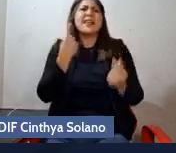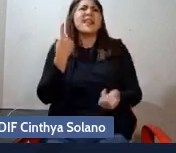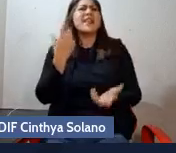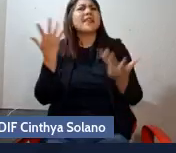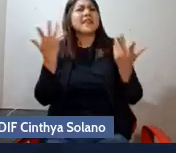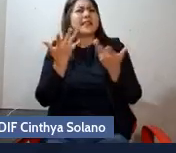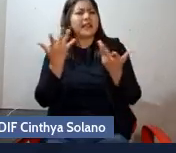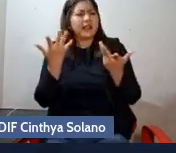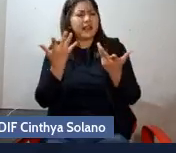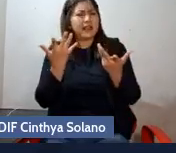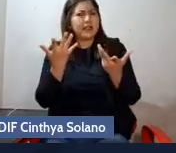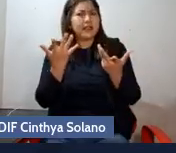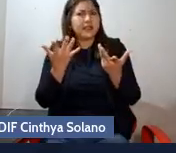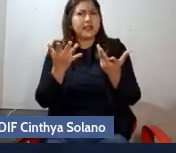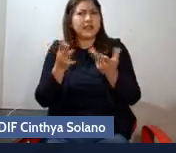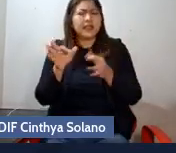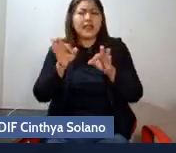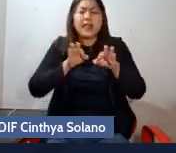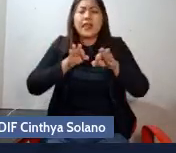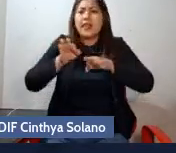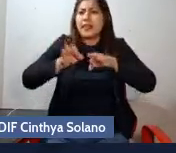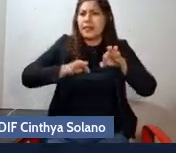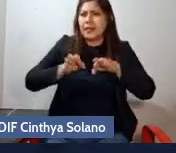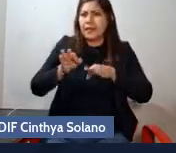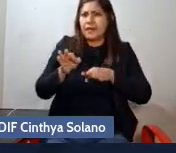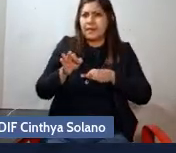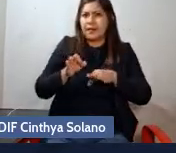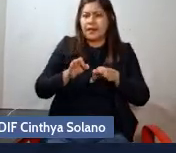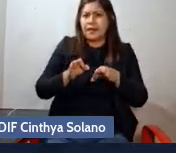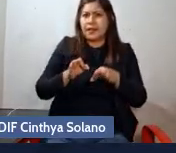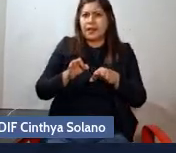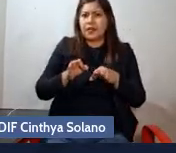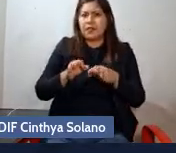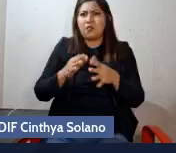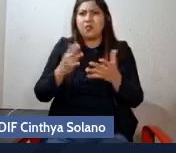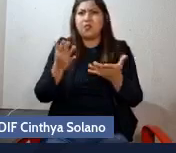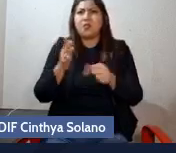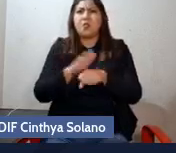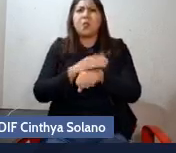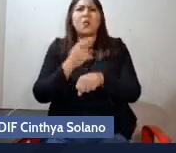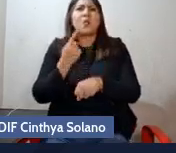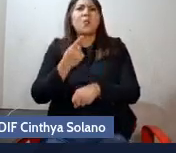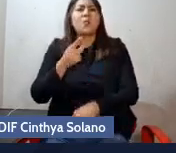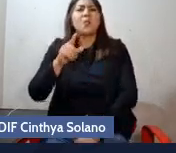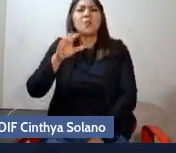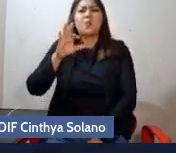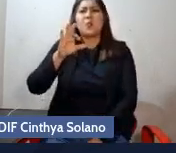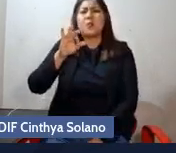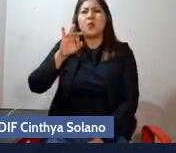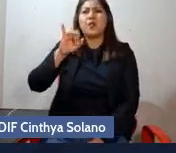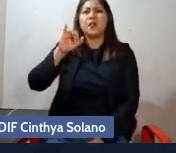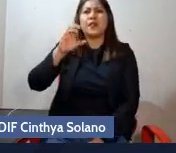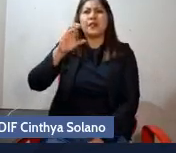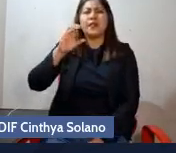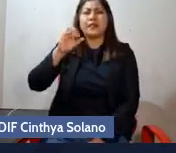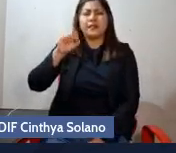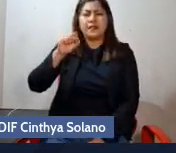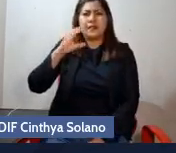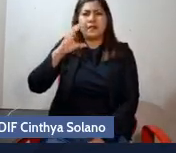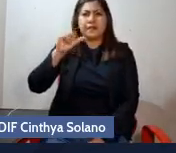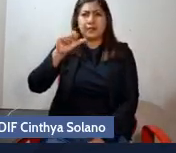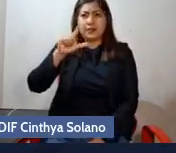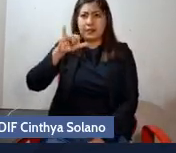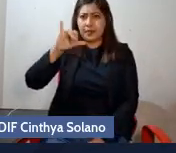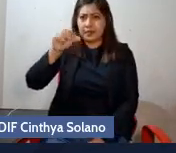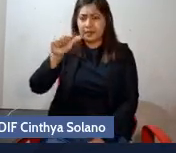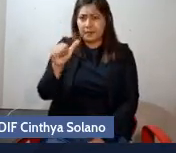es nuestra competencia, porque si nos están haciendo una denuncia sobre una elección, por ejemplo, de una gubernatura, no